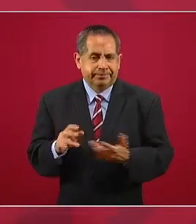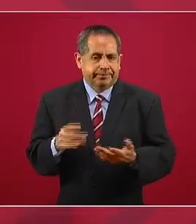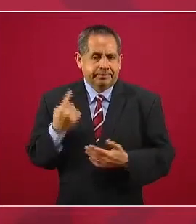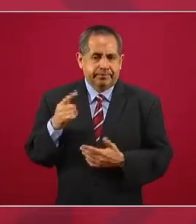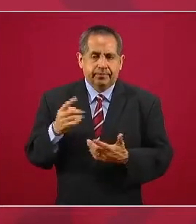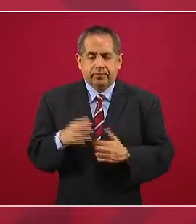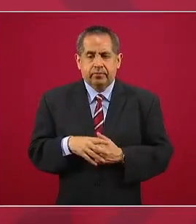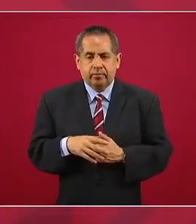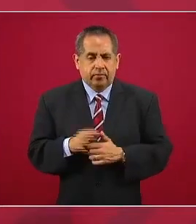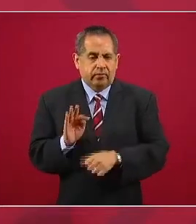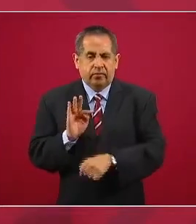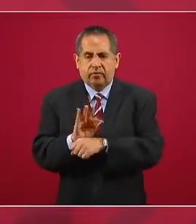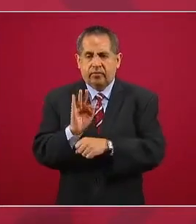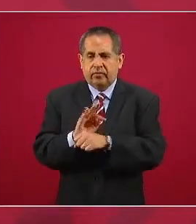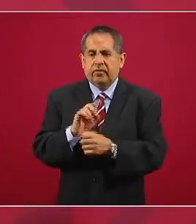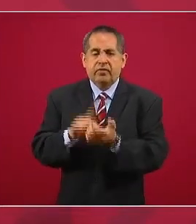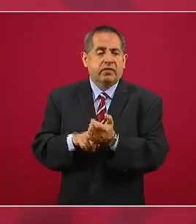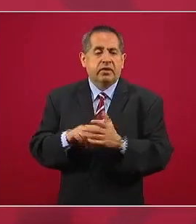para dar protección